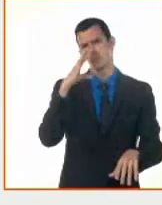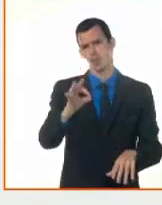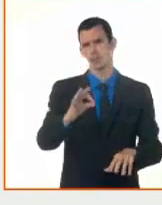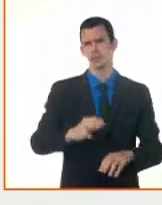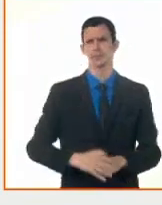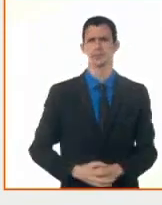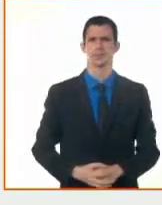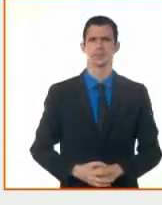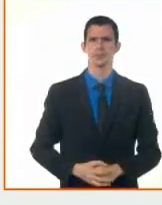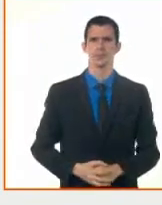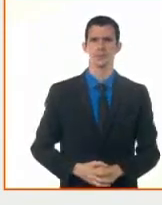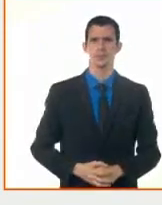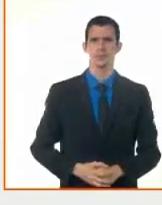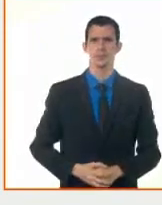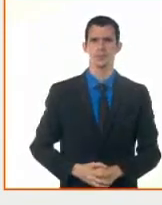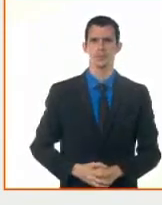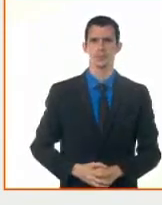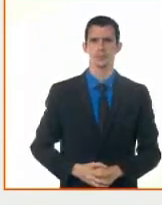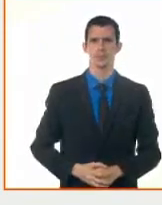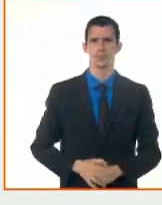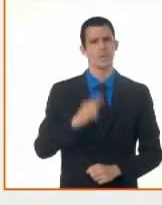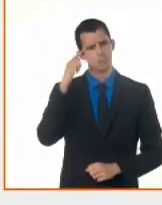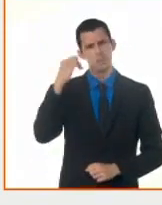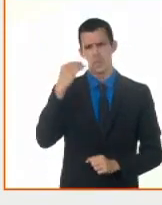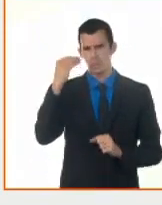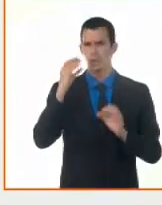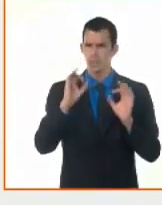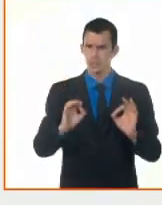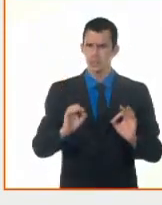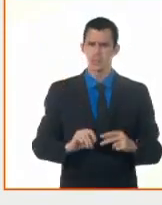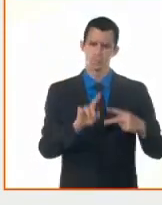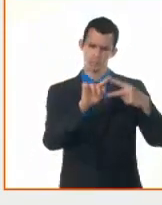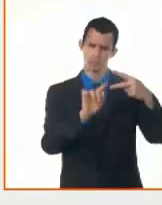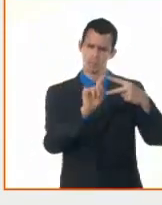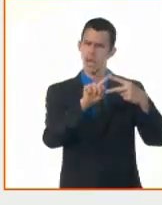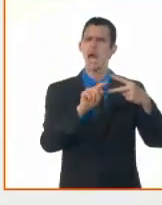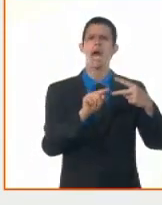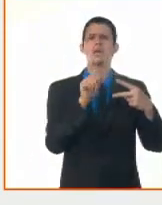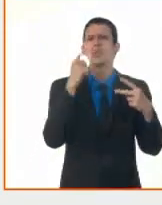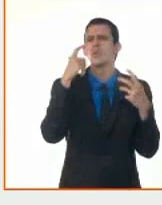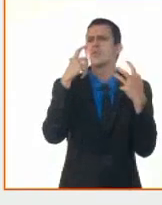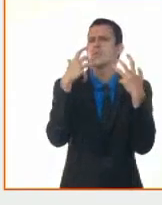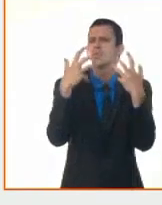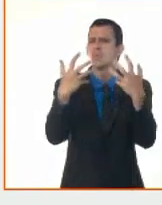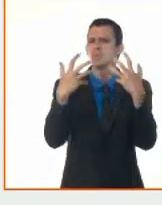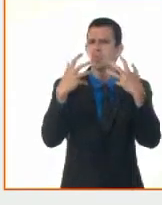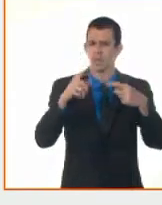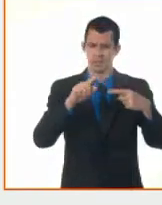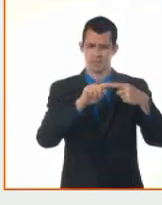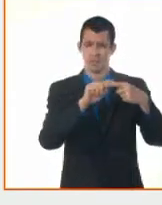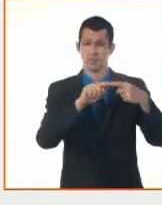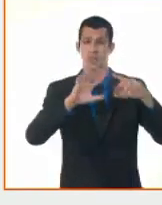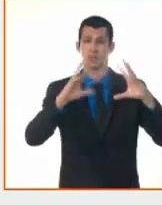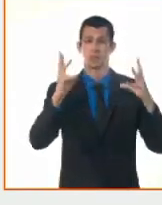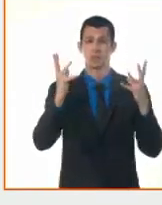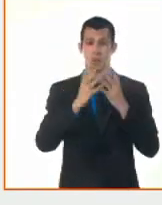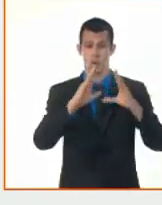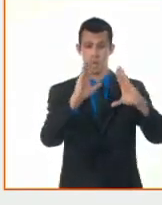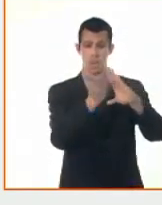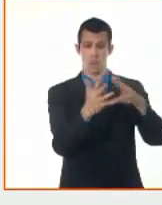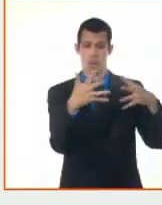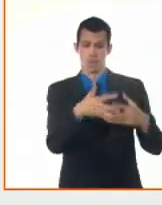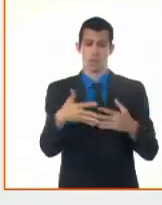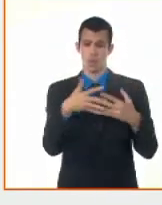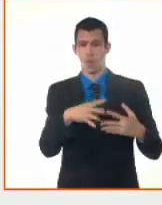de Cuba yo creo que esos son dos elementos que desde mi punto de vista han sido trascendentes en la historia de las cumbres